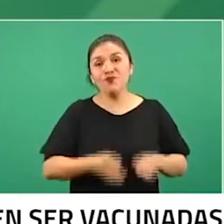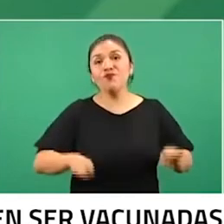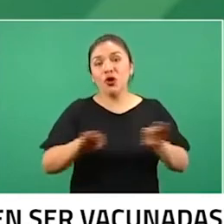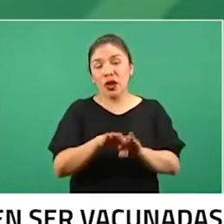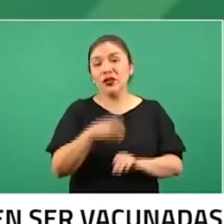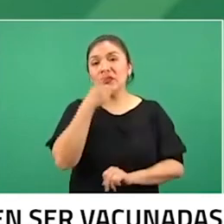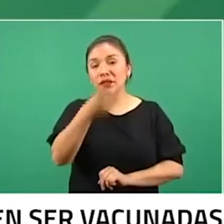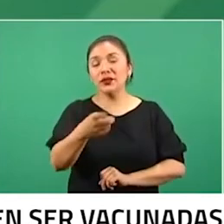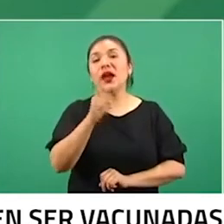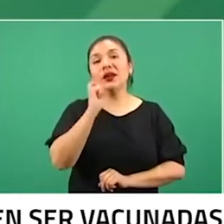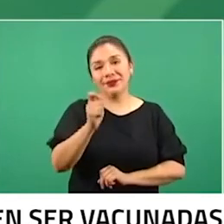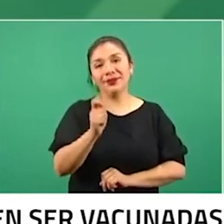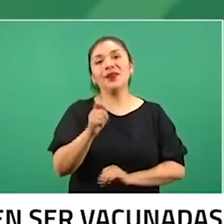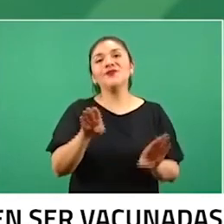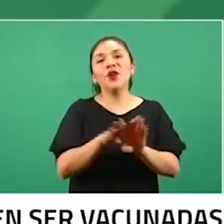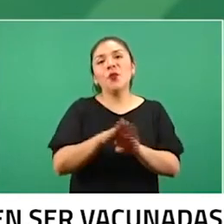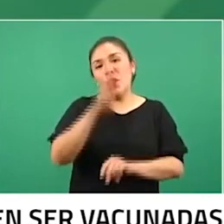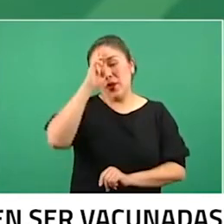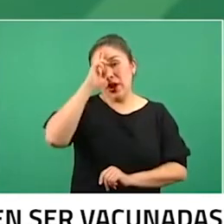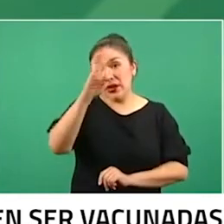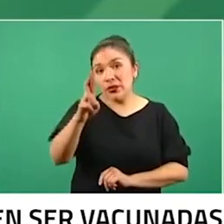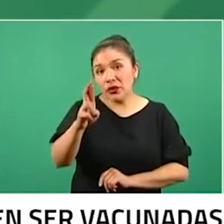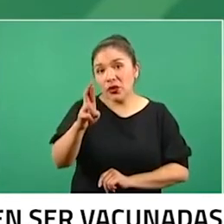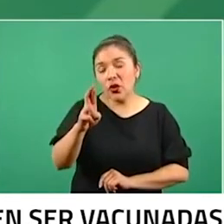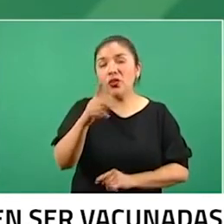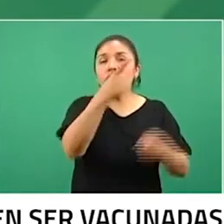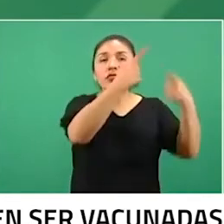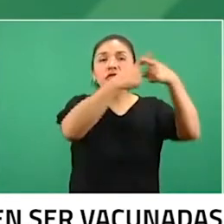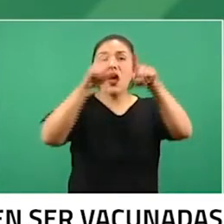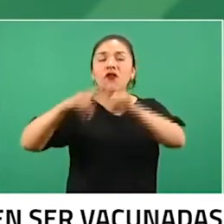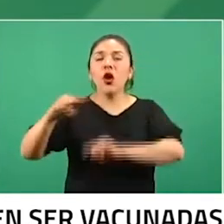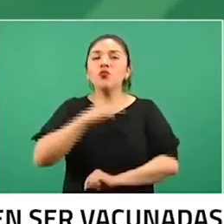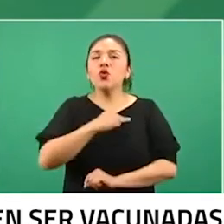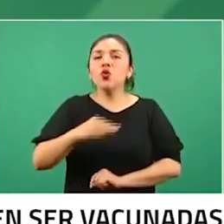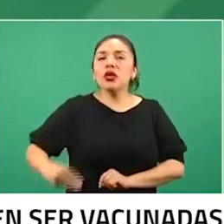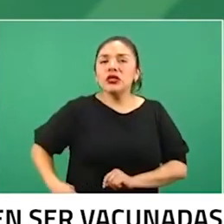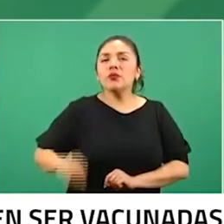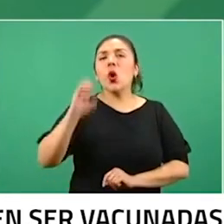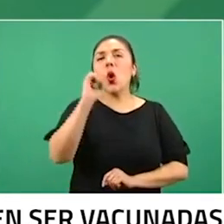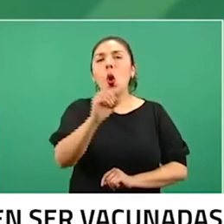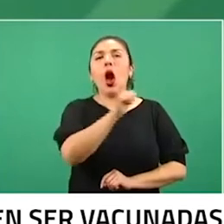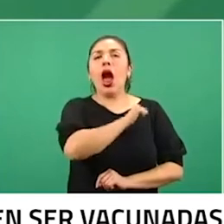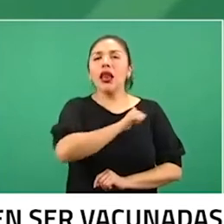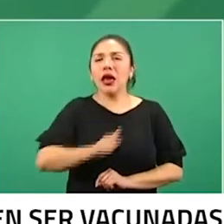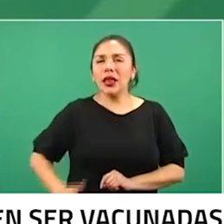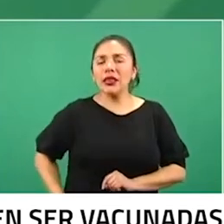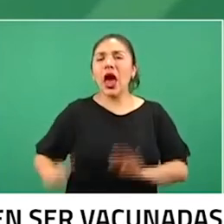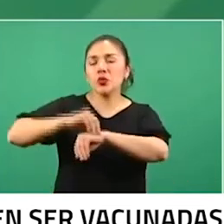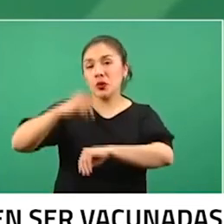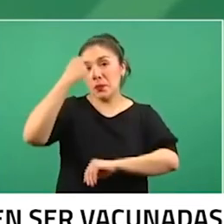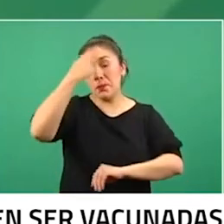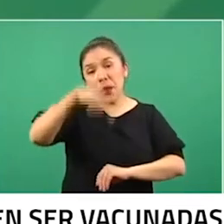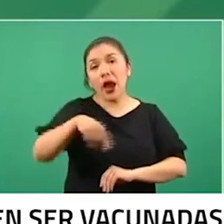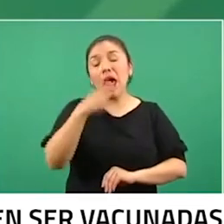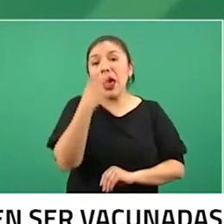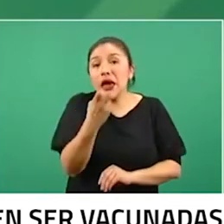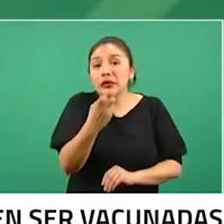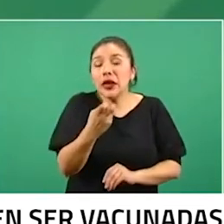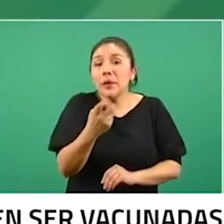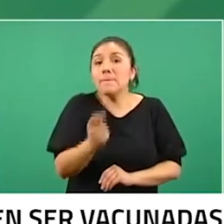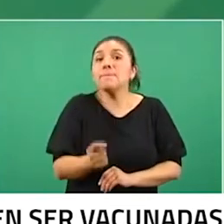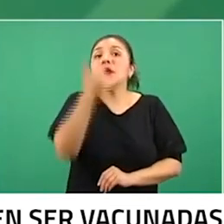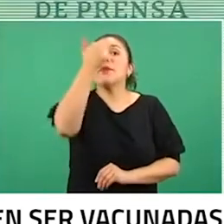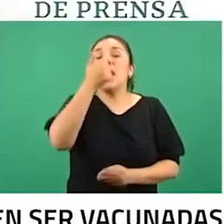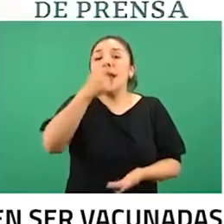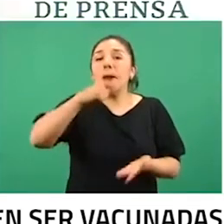me parece, respetar los municipios o alcaldías que se han determinado para esta primera